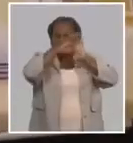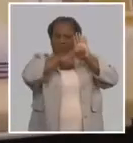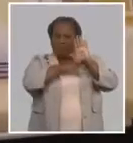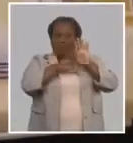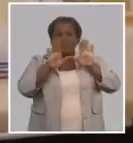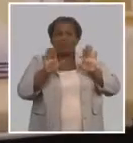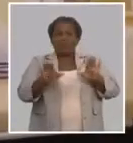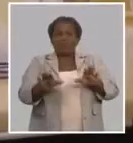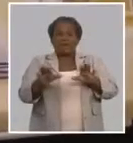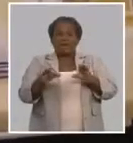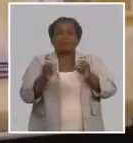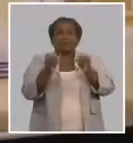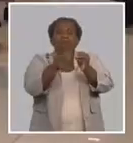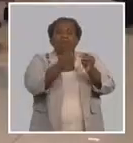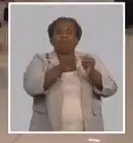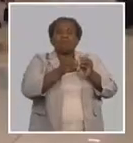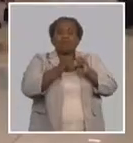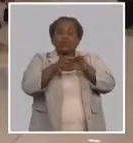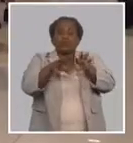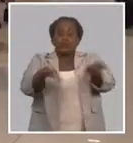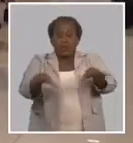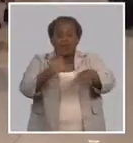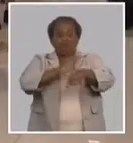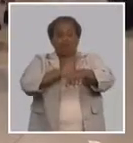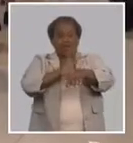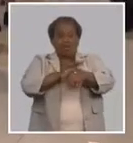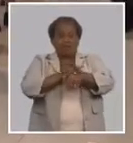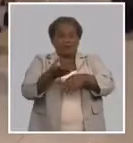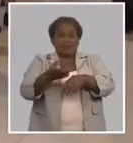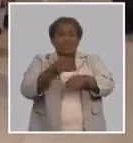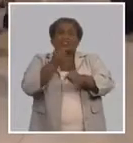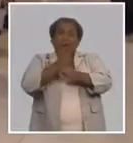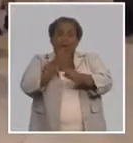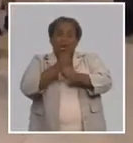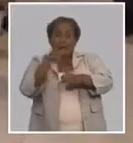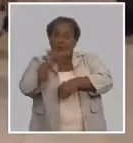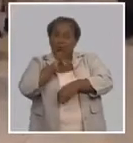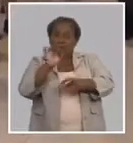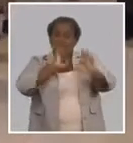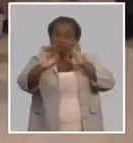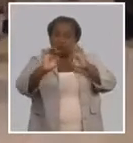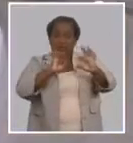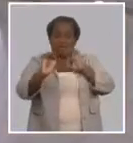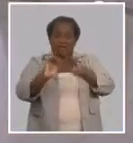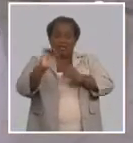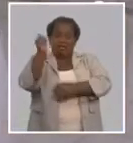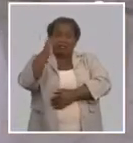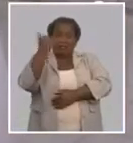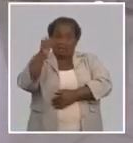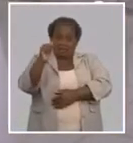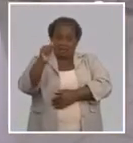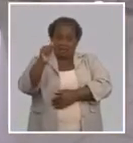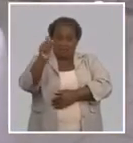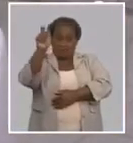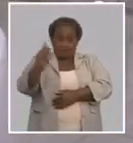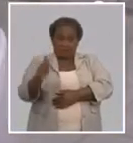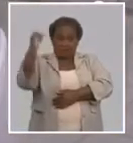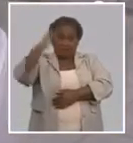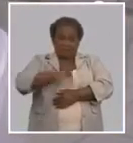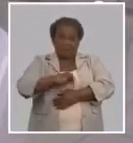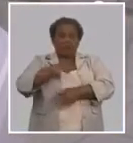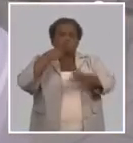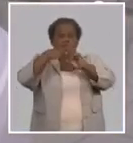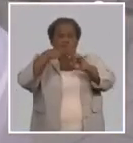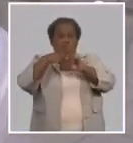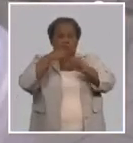para evitar contagios entre los propios pasajeros y los trabajadores viejos haber vencido han dado positivo y los